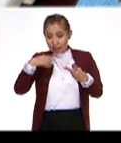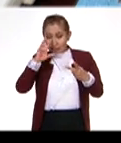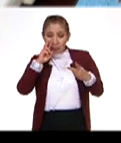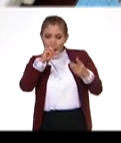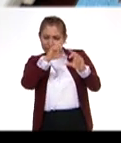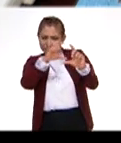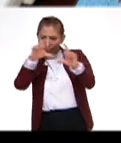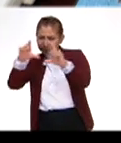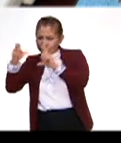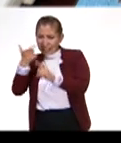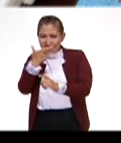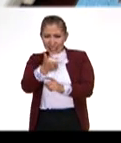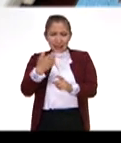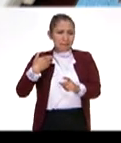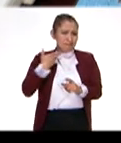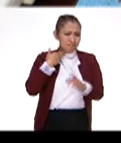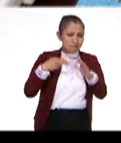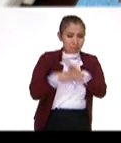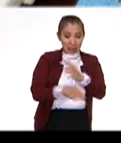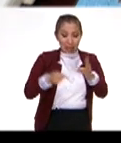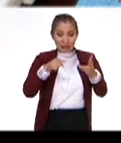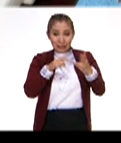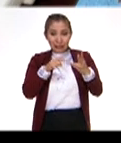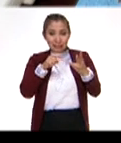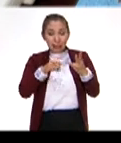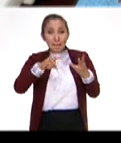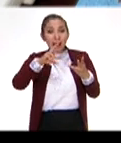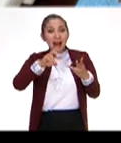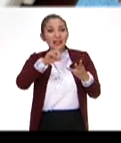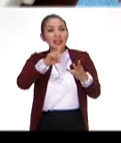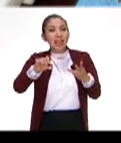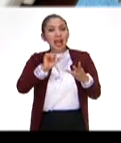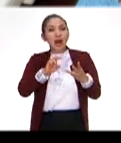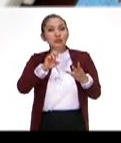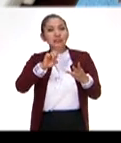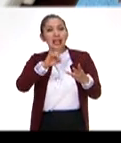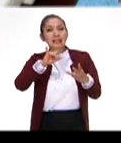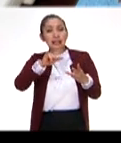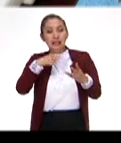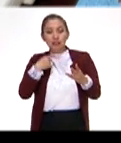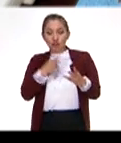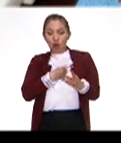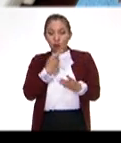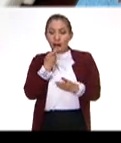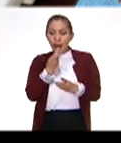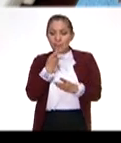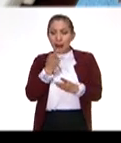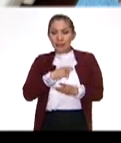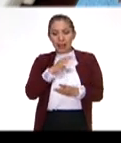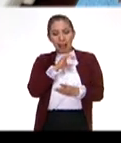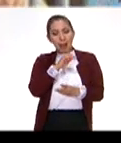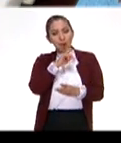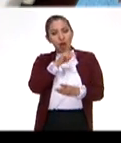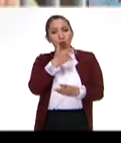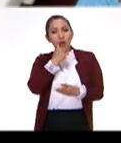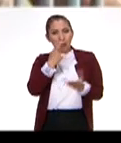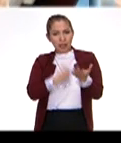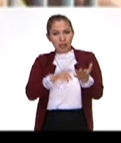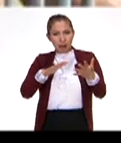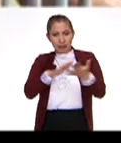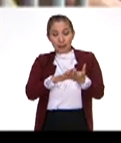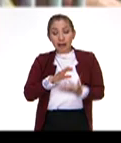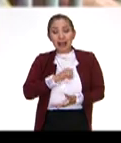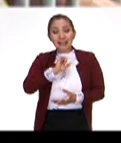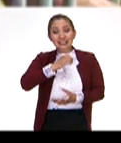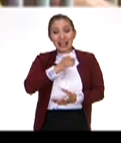que describen 7 asesinatos, y la tercera, Mar de Ausencias, que es un monólogo del cábula, un interno.